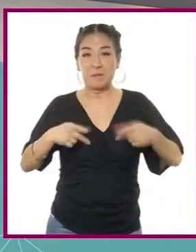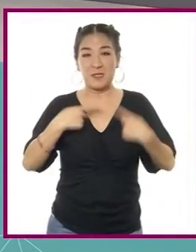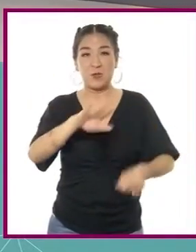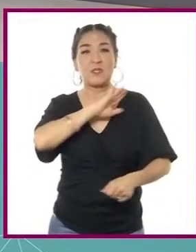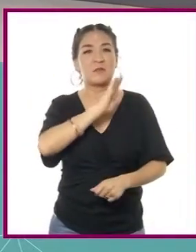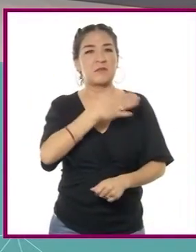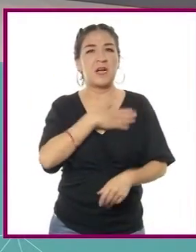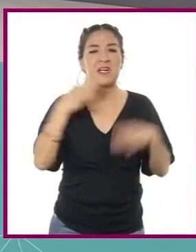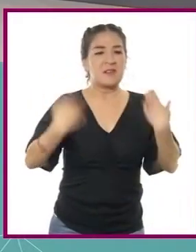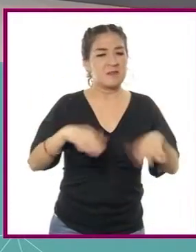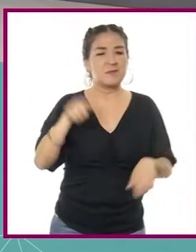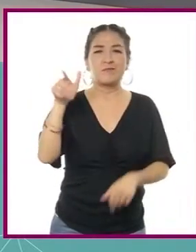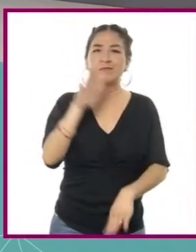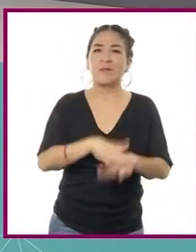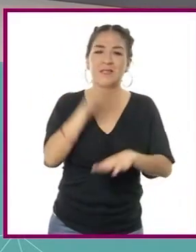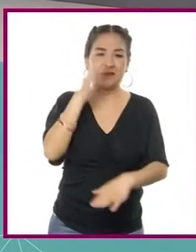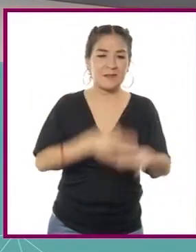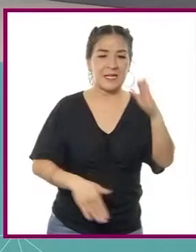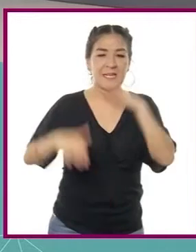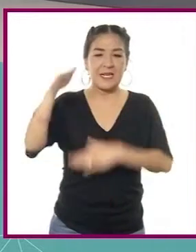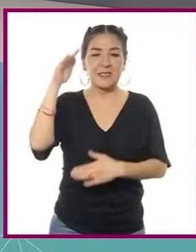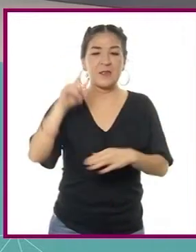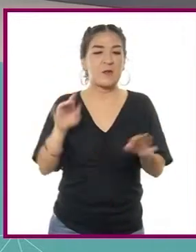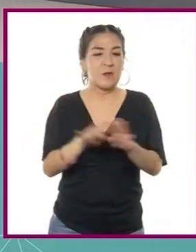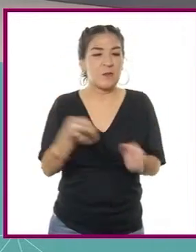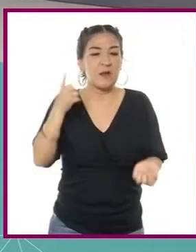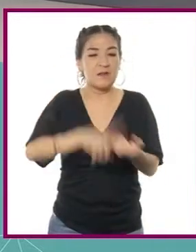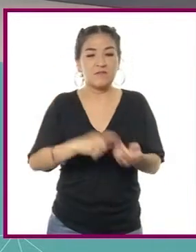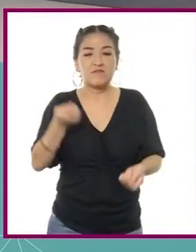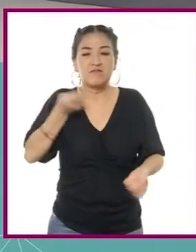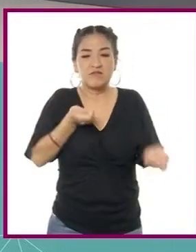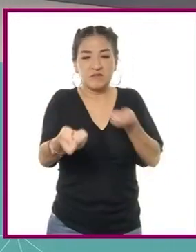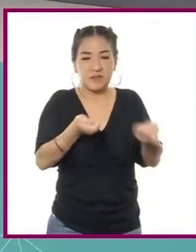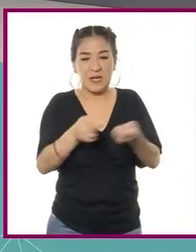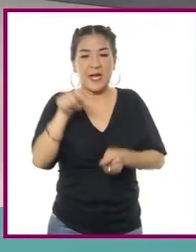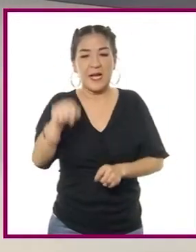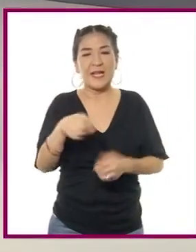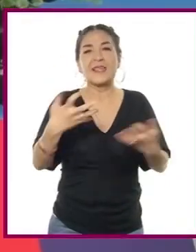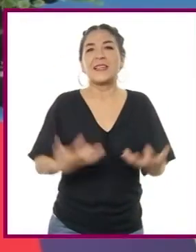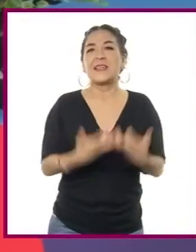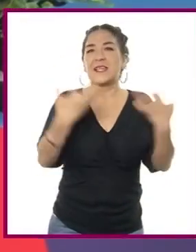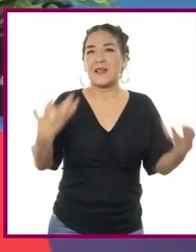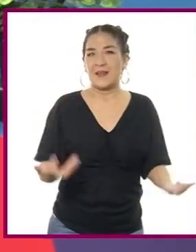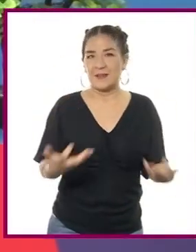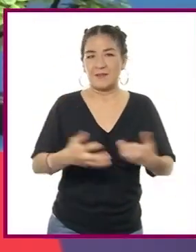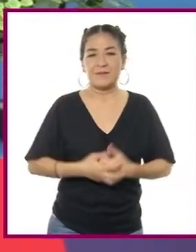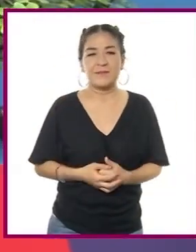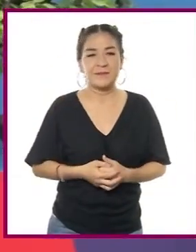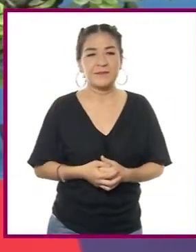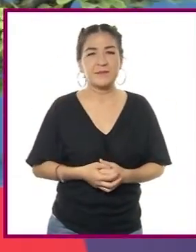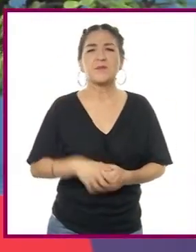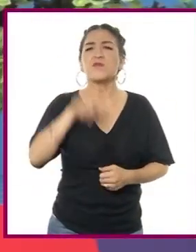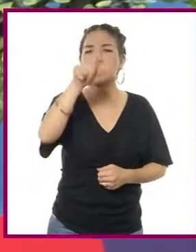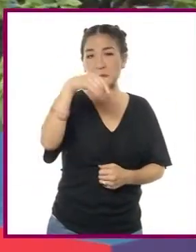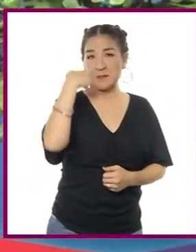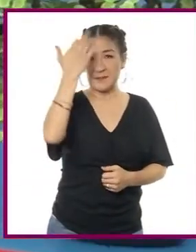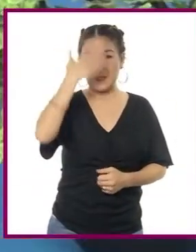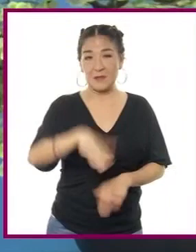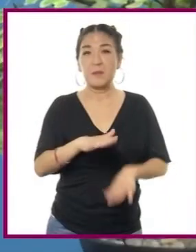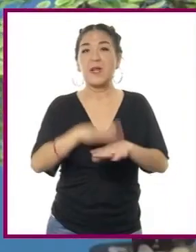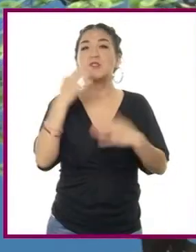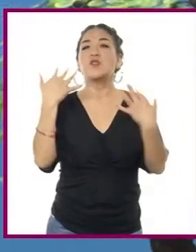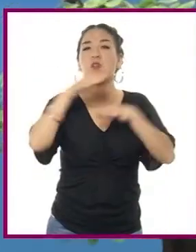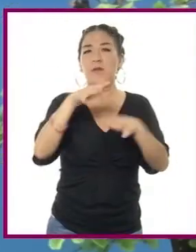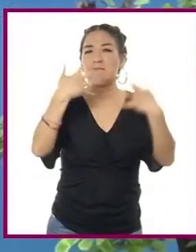verdaderos latifundios, dentro de los cuales construyeron sus haciendas. ¿Quieren saber más sobre la